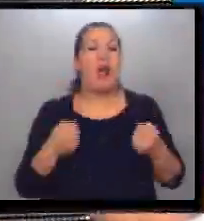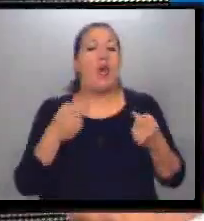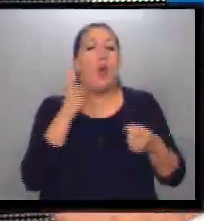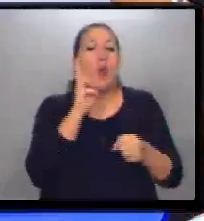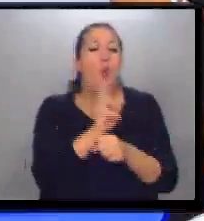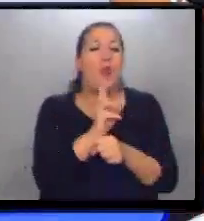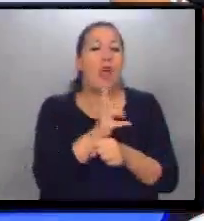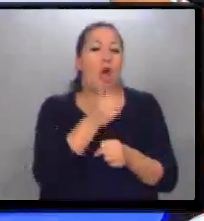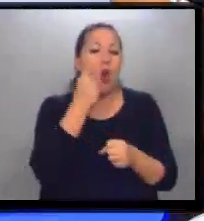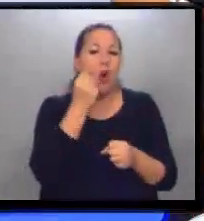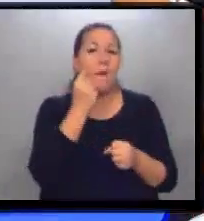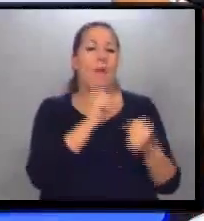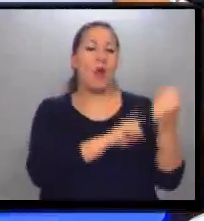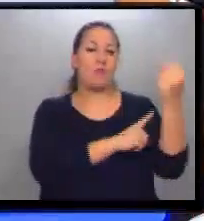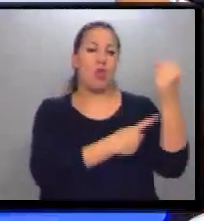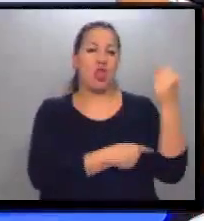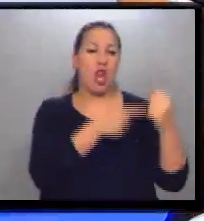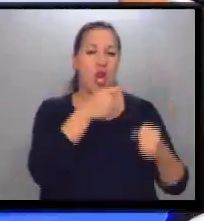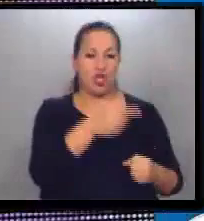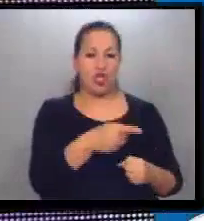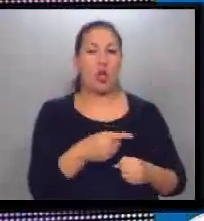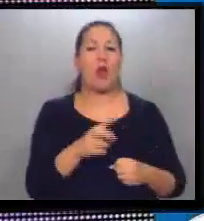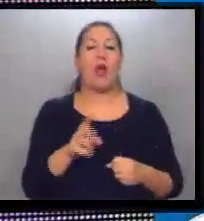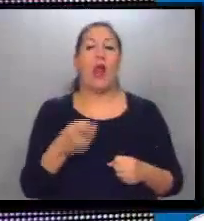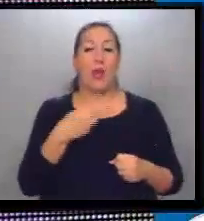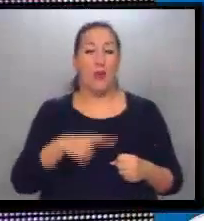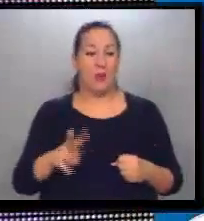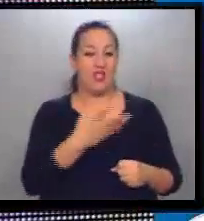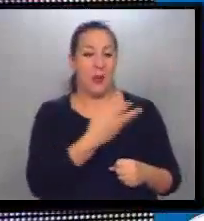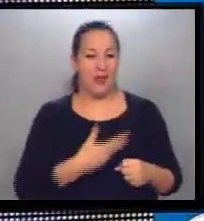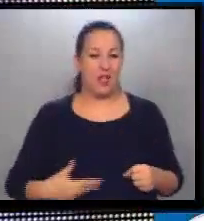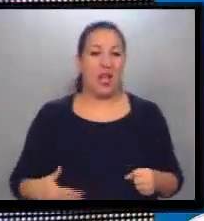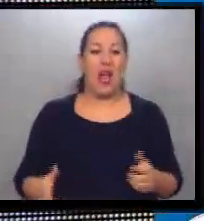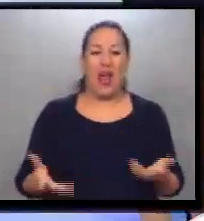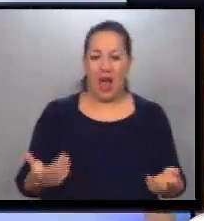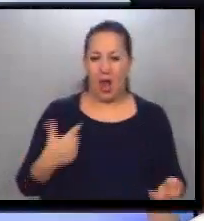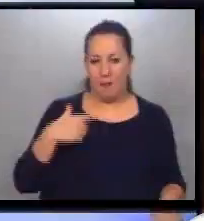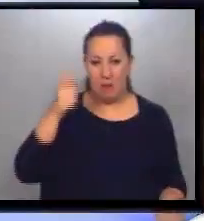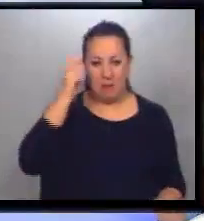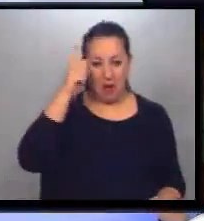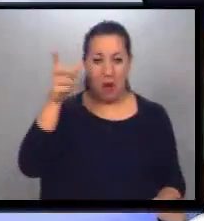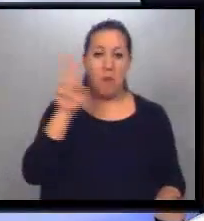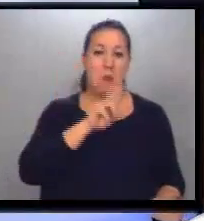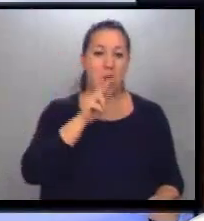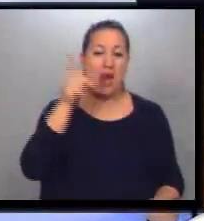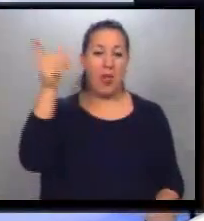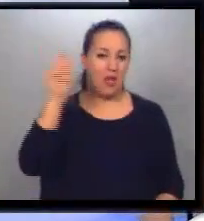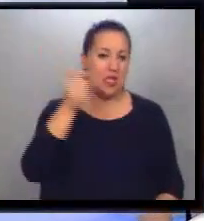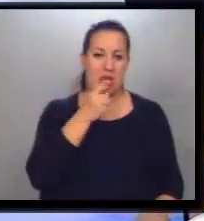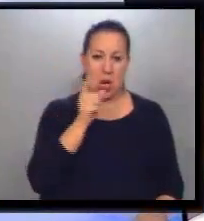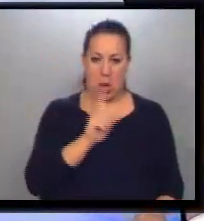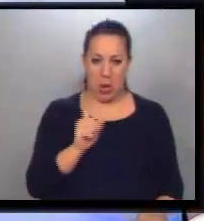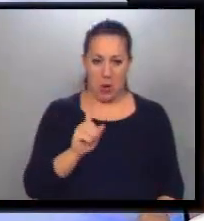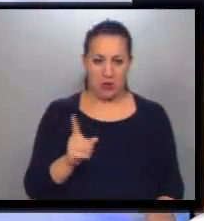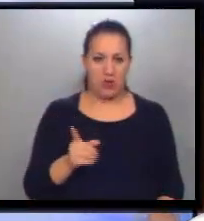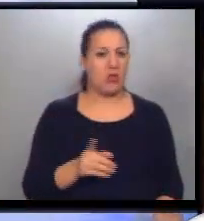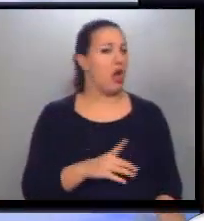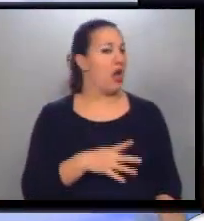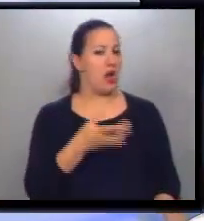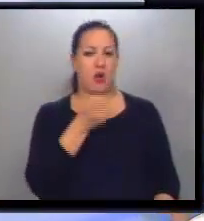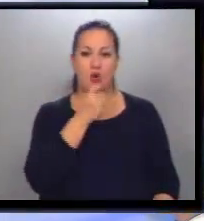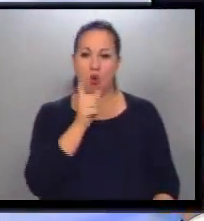hombre poderoso, como es el vicepresidente brasileño. Me imagino que esto a las mujeres brasileñas no le gustó, pero para nada. Para nada.